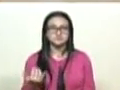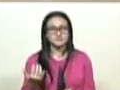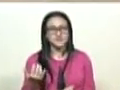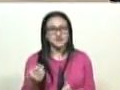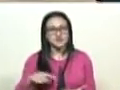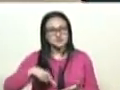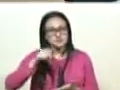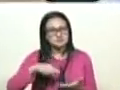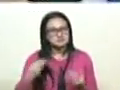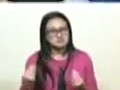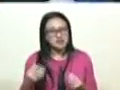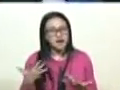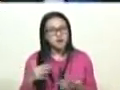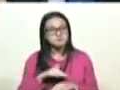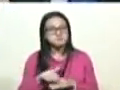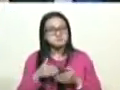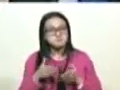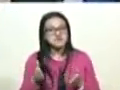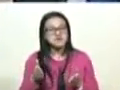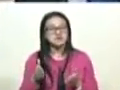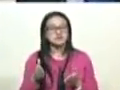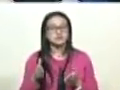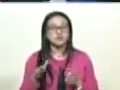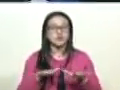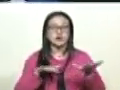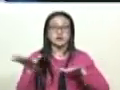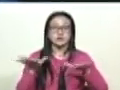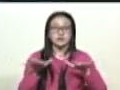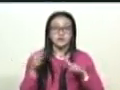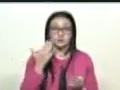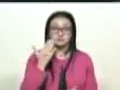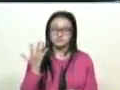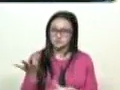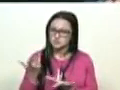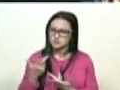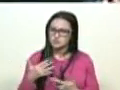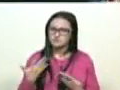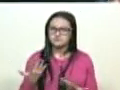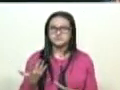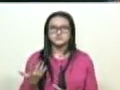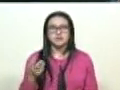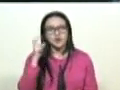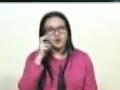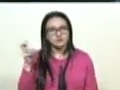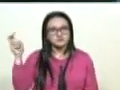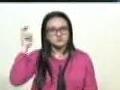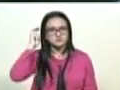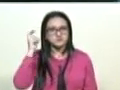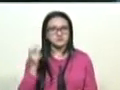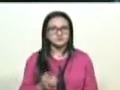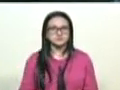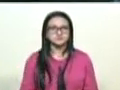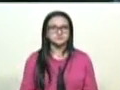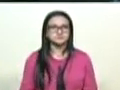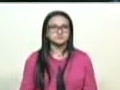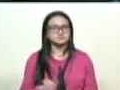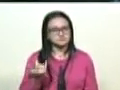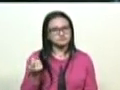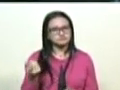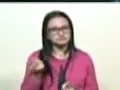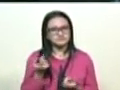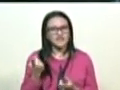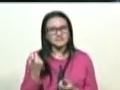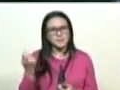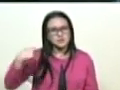vamos a conversar de inmediato con el ministro para Relaciones Exteriores de Venezuela, Jorge Arreaza. Ministro, ayer Portugal mencionaba las oportunidades de inversión que